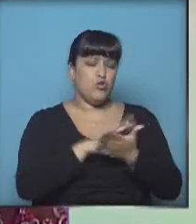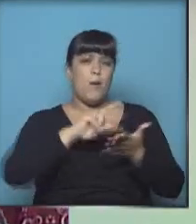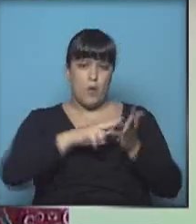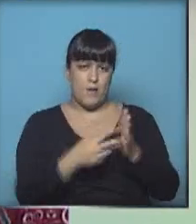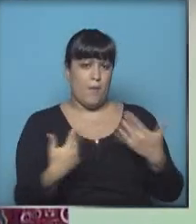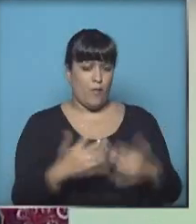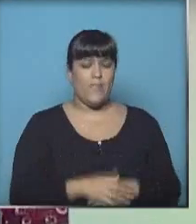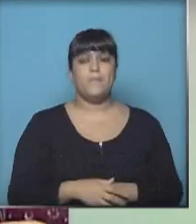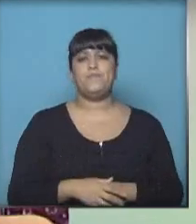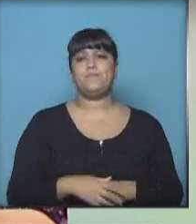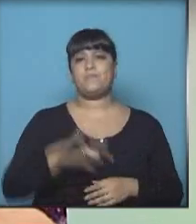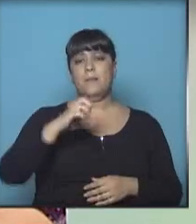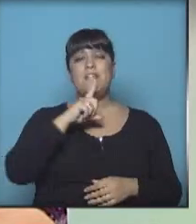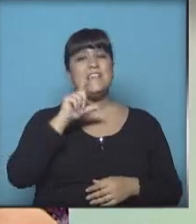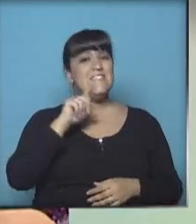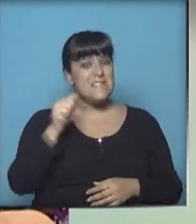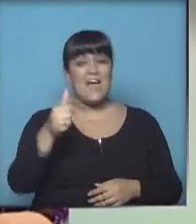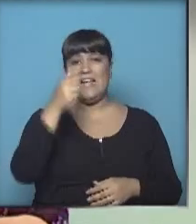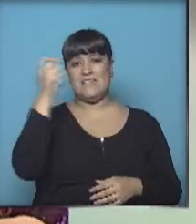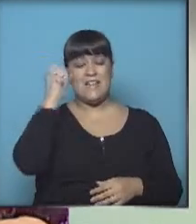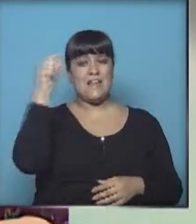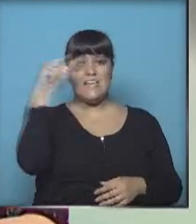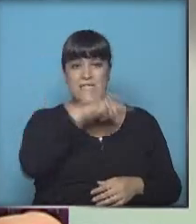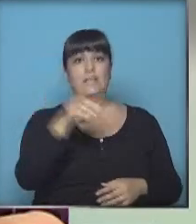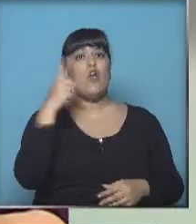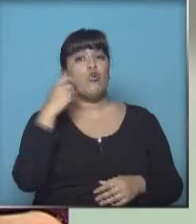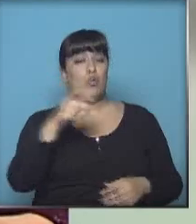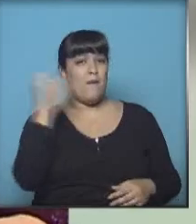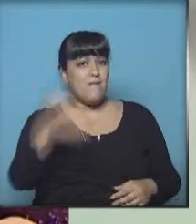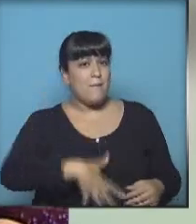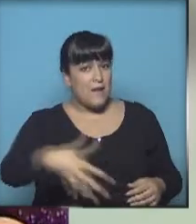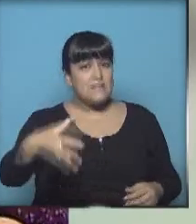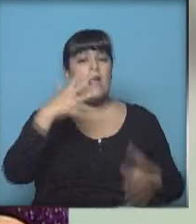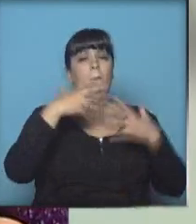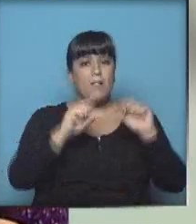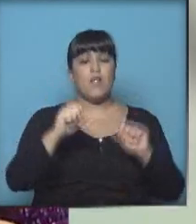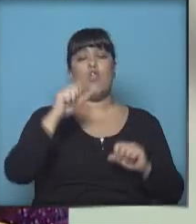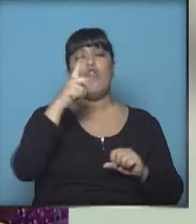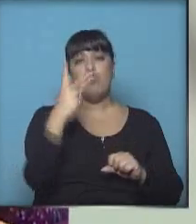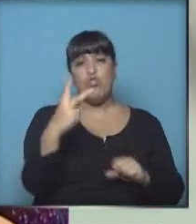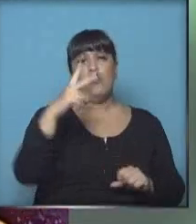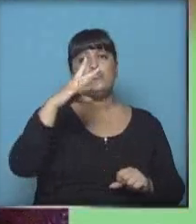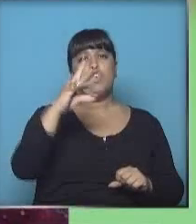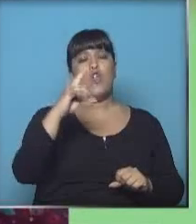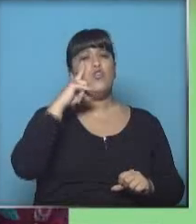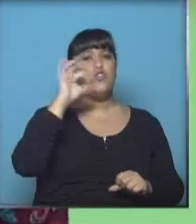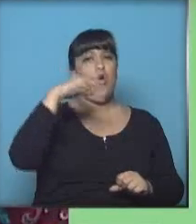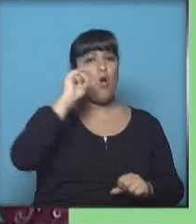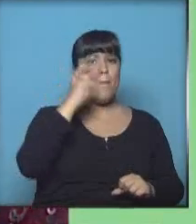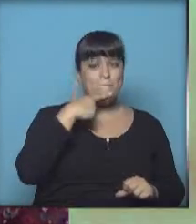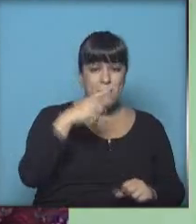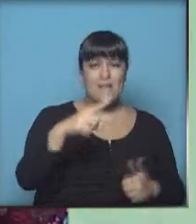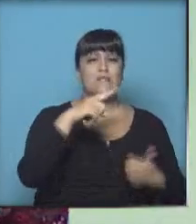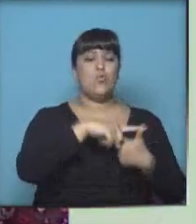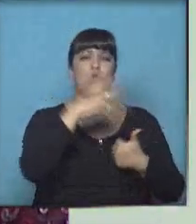Perfecto. Patricia tiene 37 años, fue a hacer un control para quedar embarazada y encontraron dos miomas subserosos, uno de 41 milímetros y